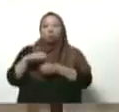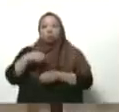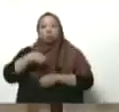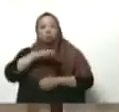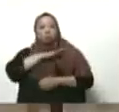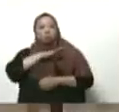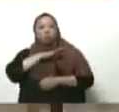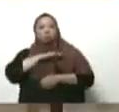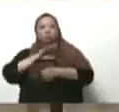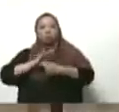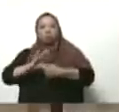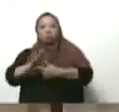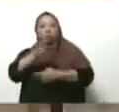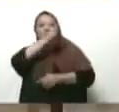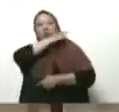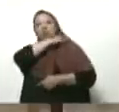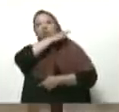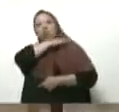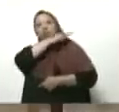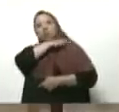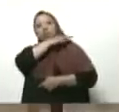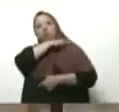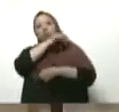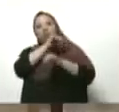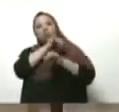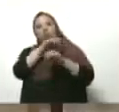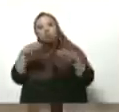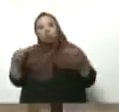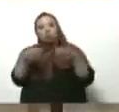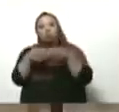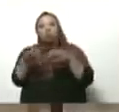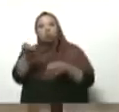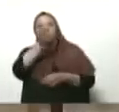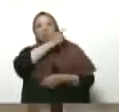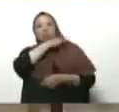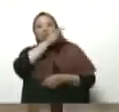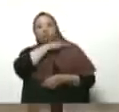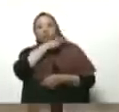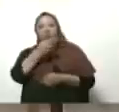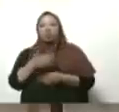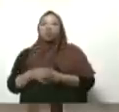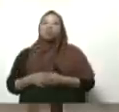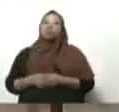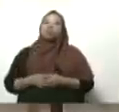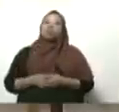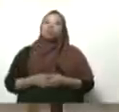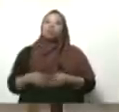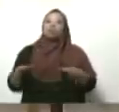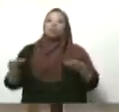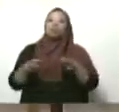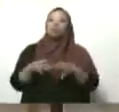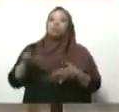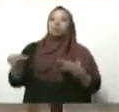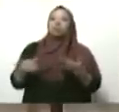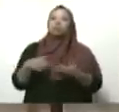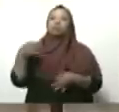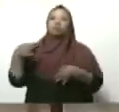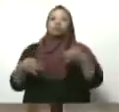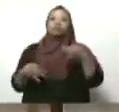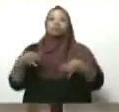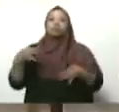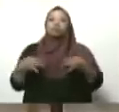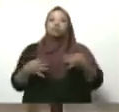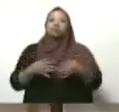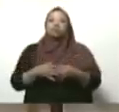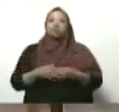directores generales directores de línea jefe de unidades fiscales nacionales provisiones auxiliares